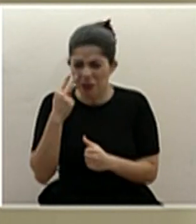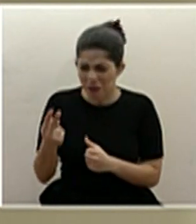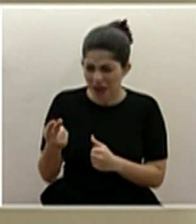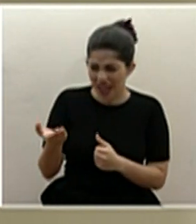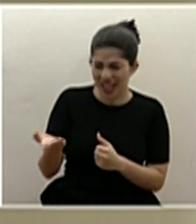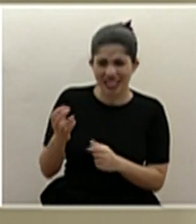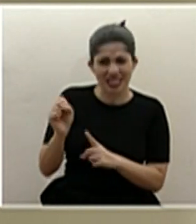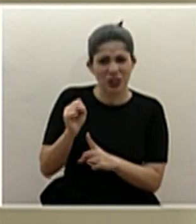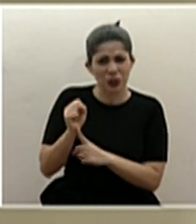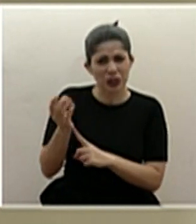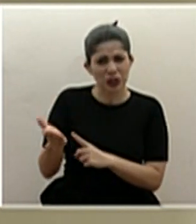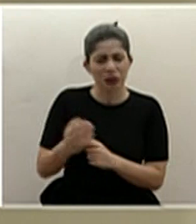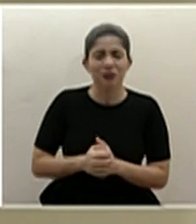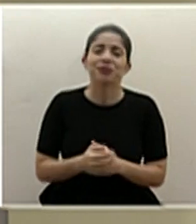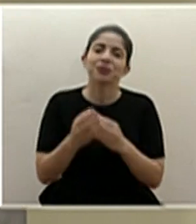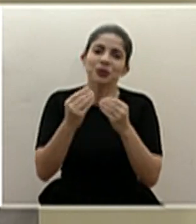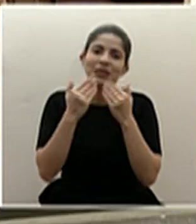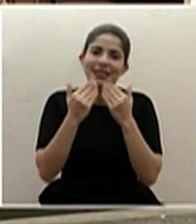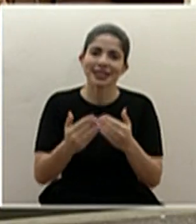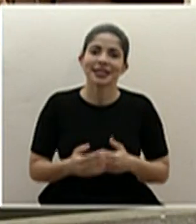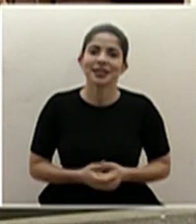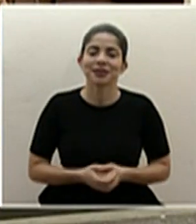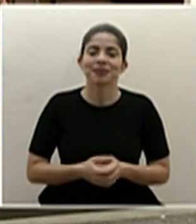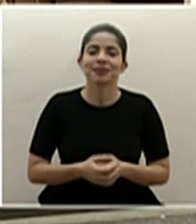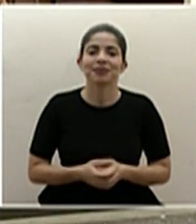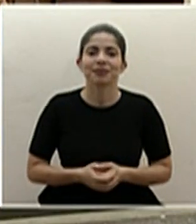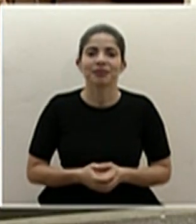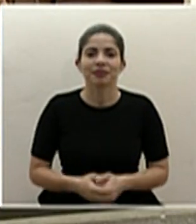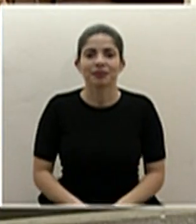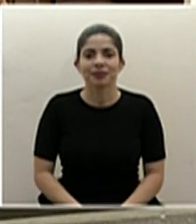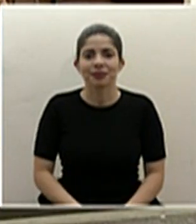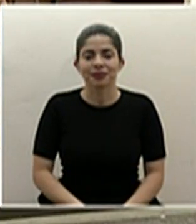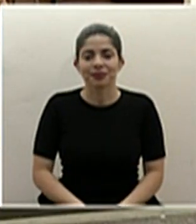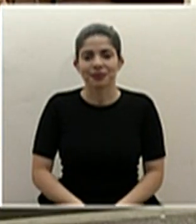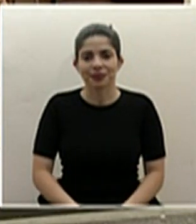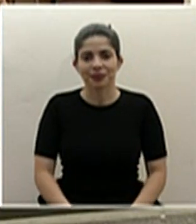este tipo de circunstancias. Muchísimas gracias.